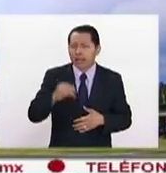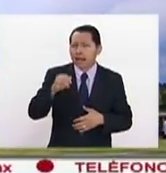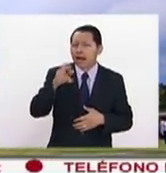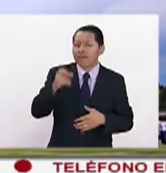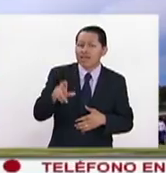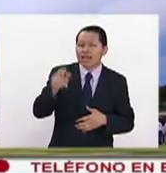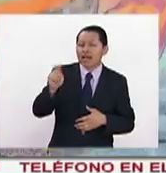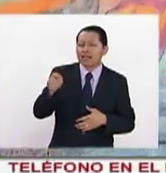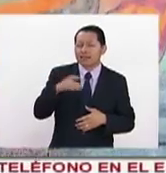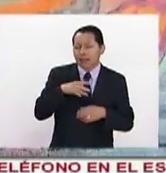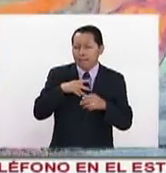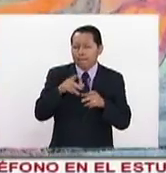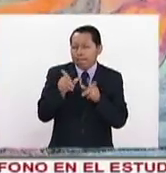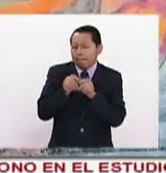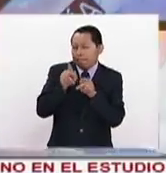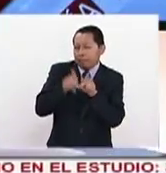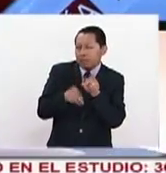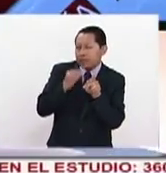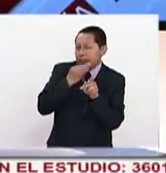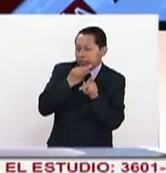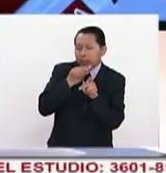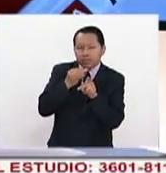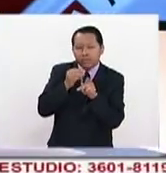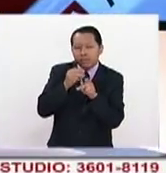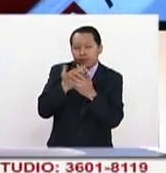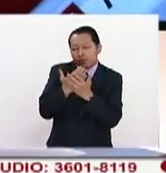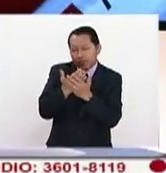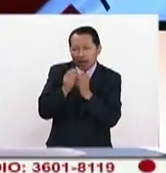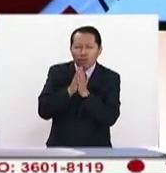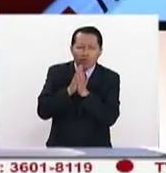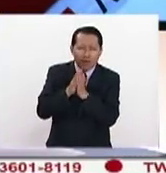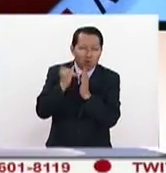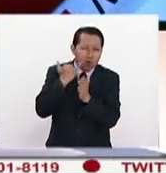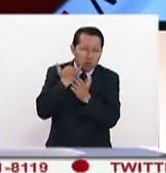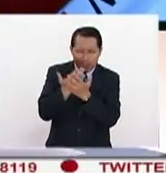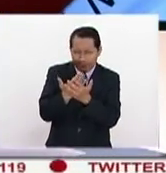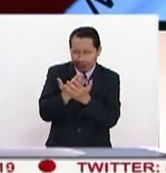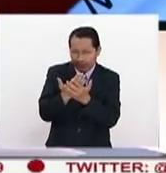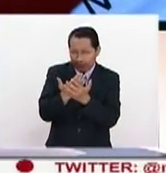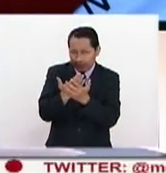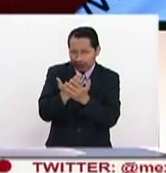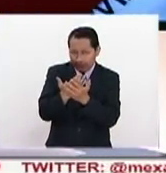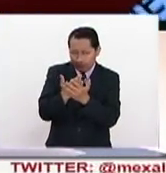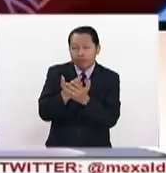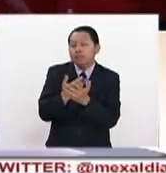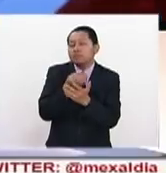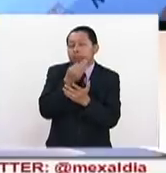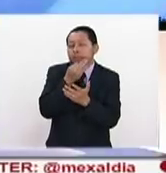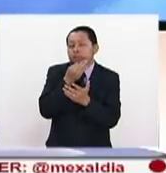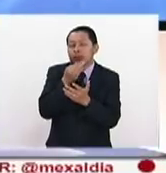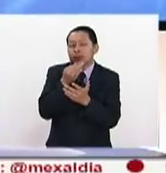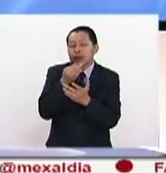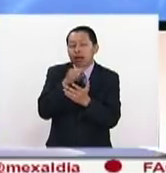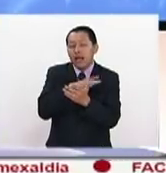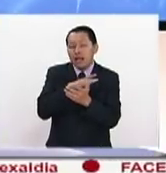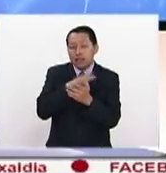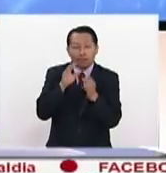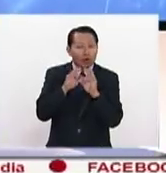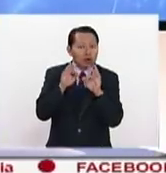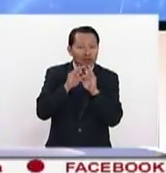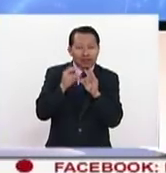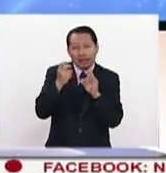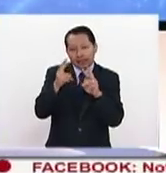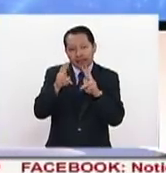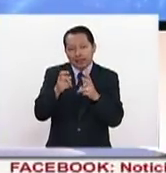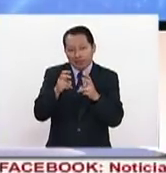Oliva, vamos a hacer una breve pausa, si me lo permites esperar unos segundos en la línea telefónica porque creo que vale la pena seguir